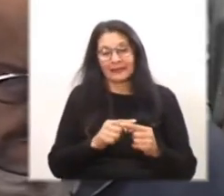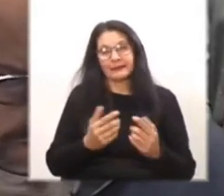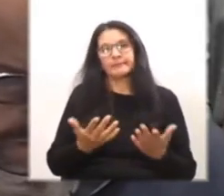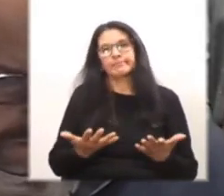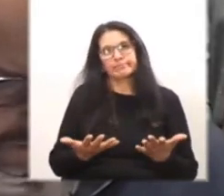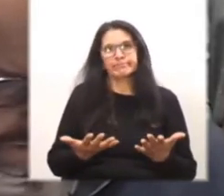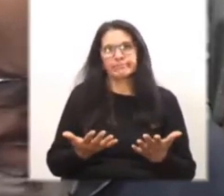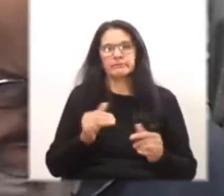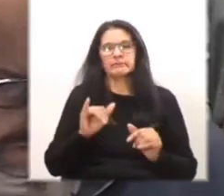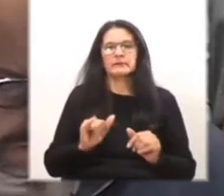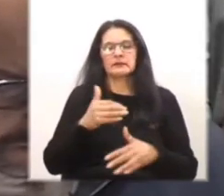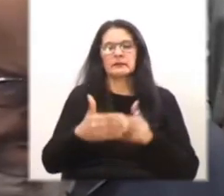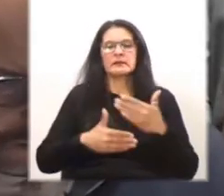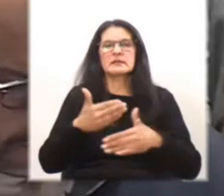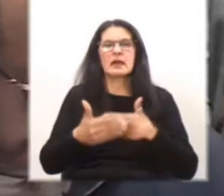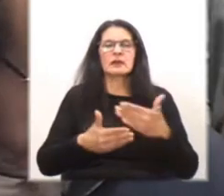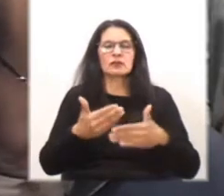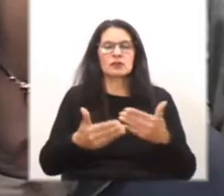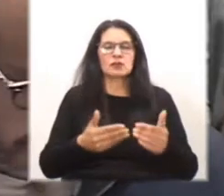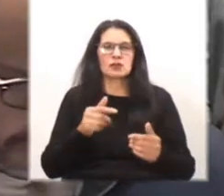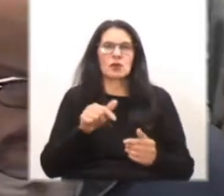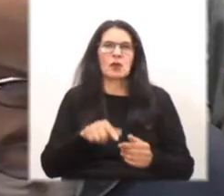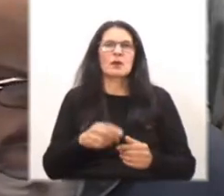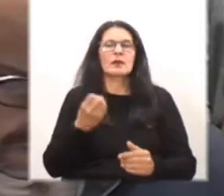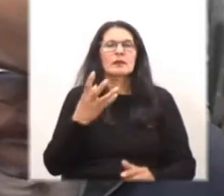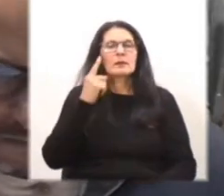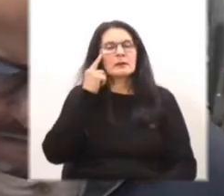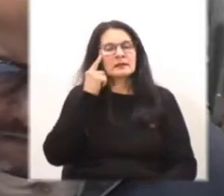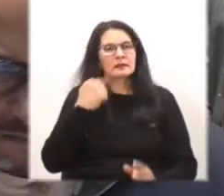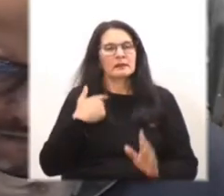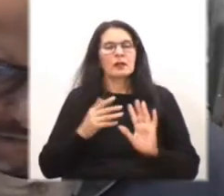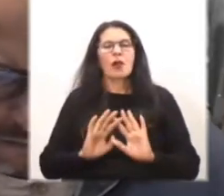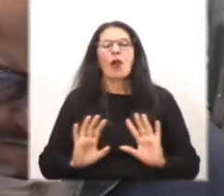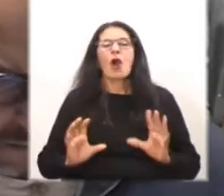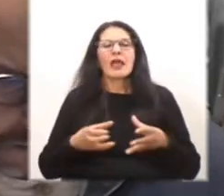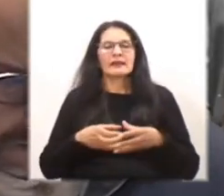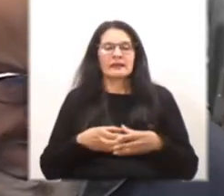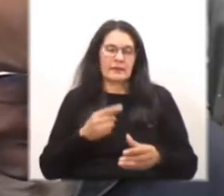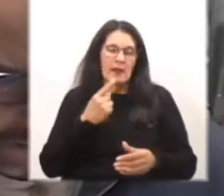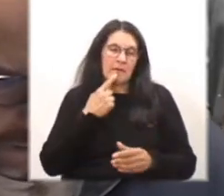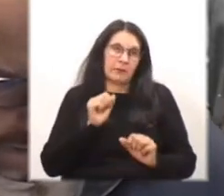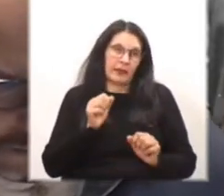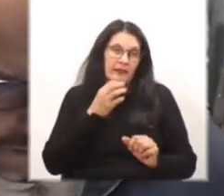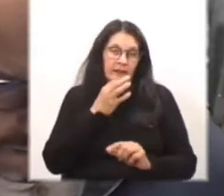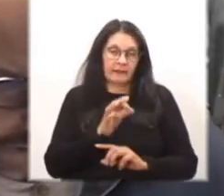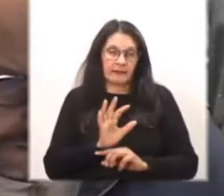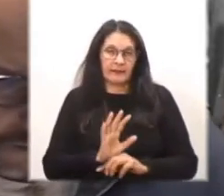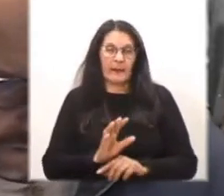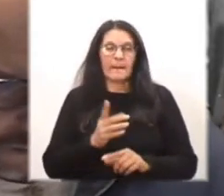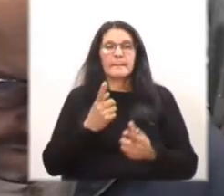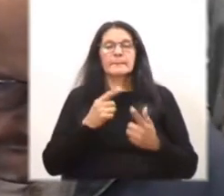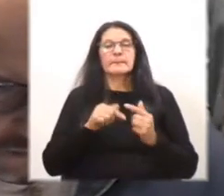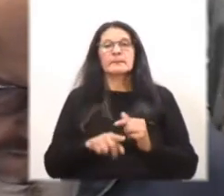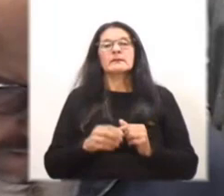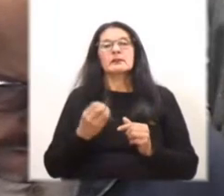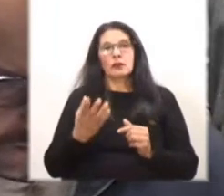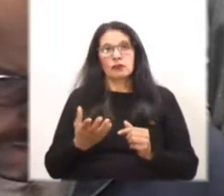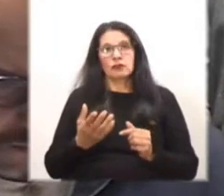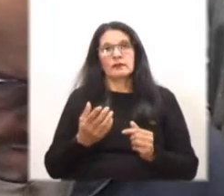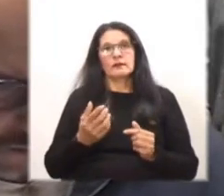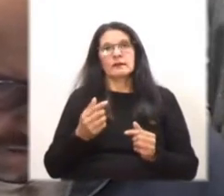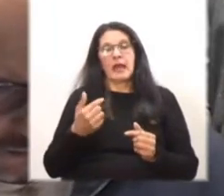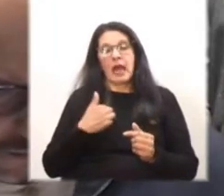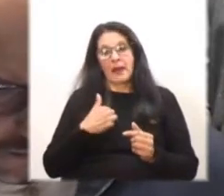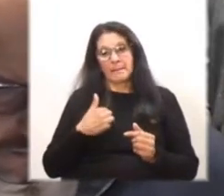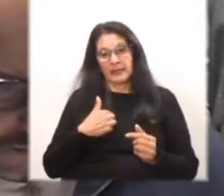el desarrollo de este proceso de reflexión colectiva, podríamos decir. Y de hecho han llegado a